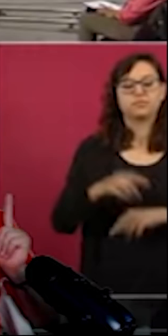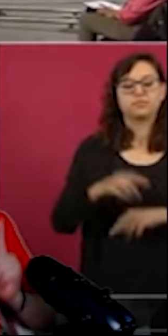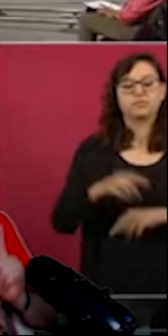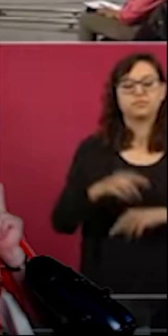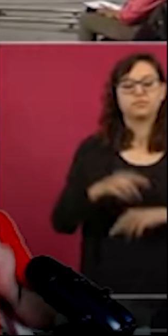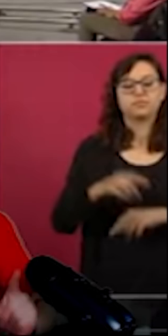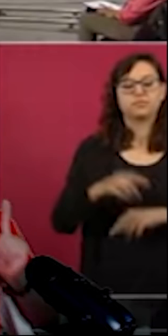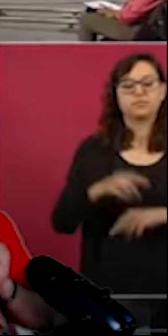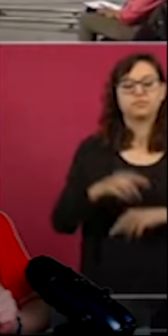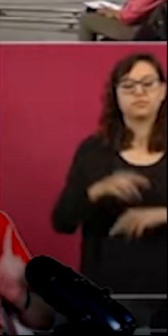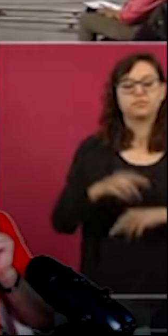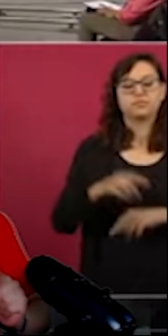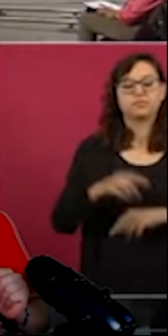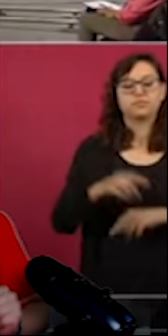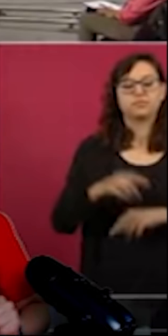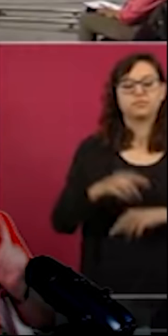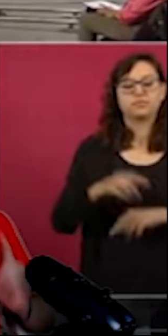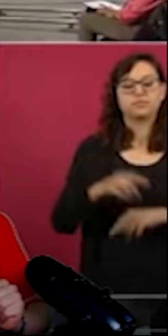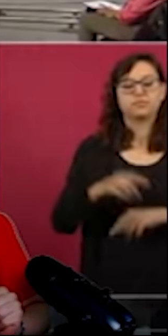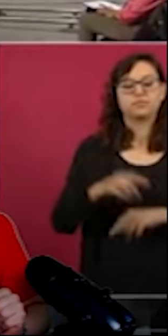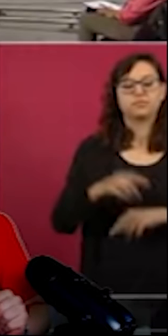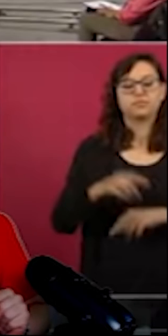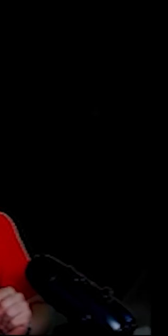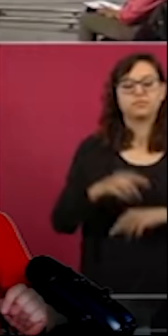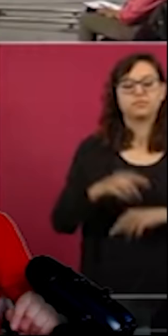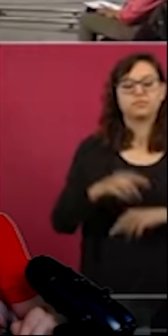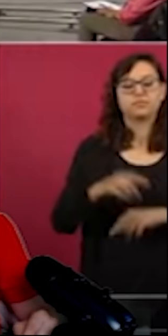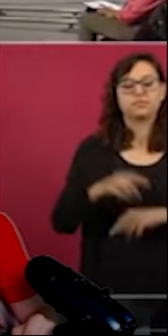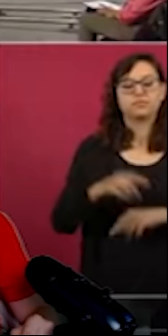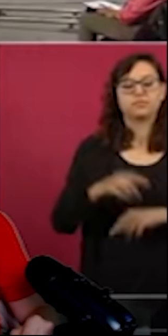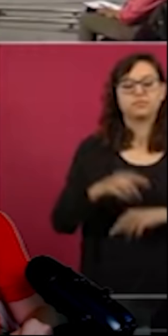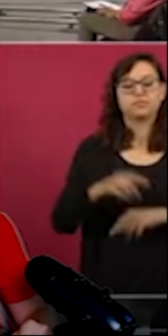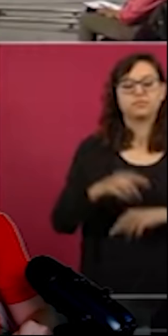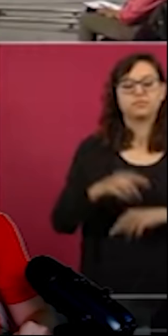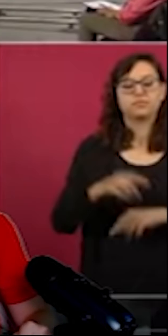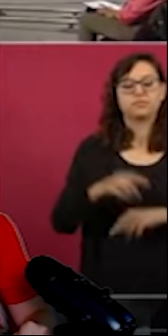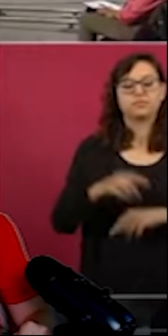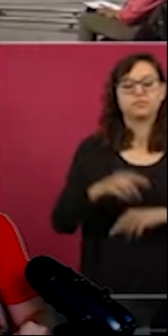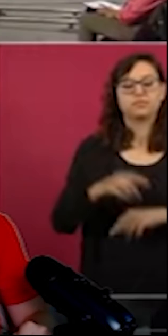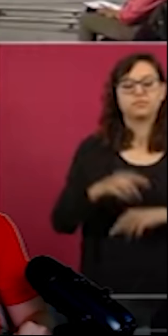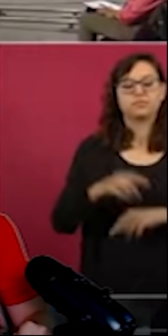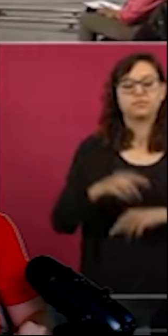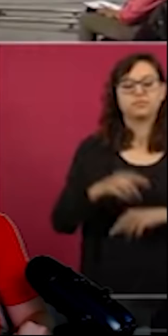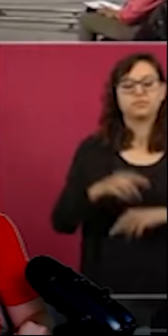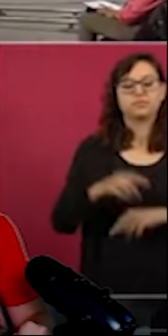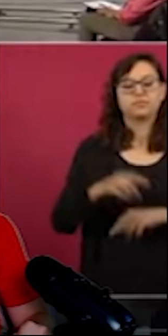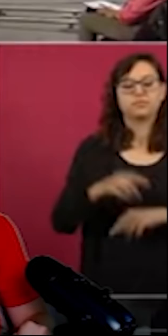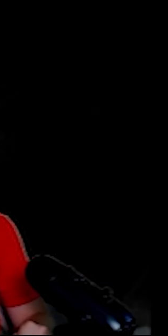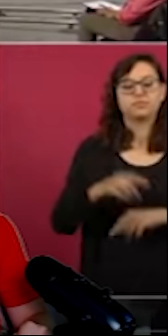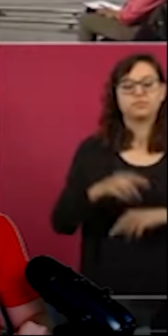este tema tan pero tan importante para todas y todos los mexicanos. Veamos el video.